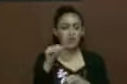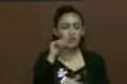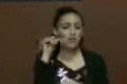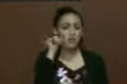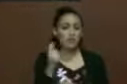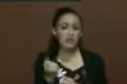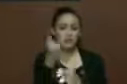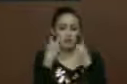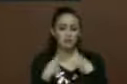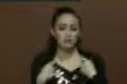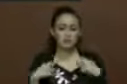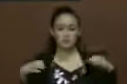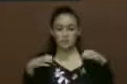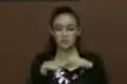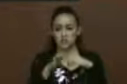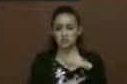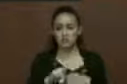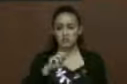algunos habitantes de Urapicho.